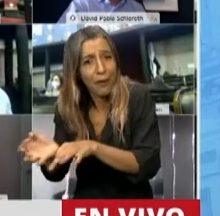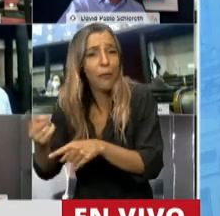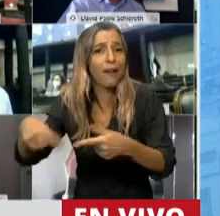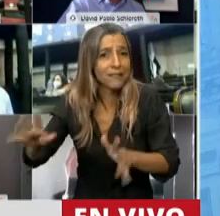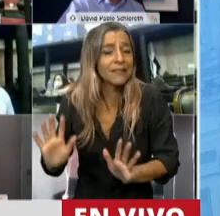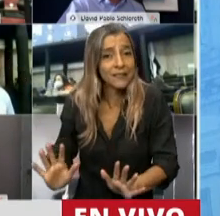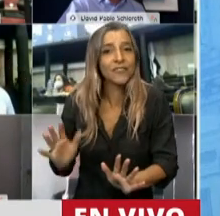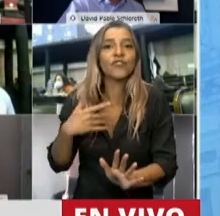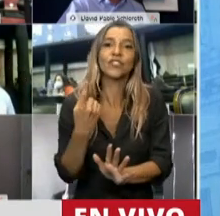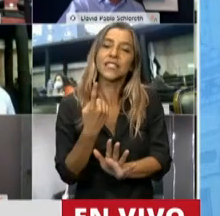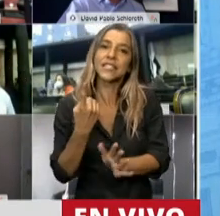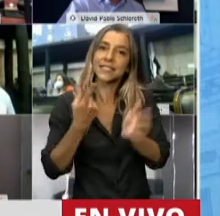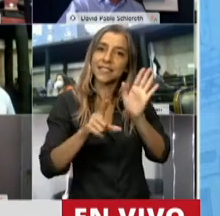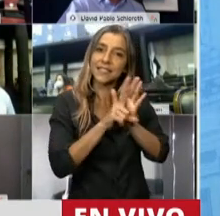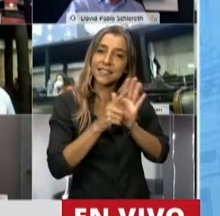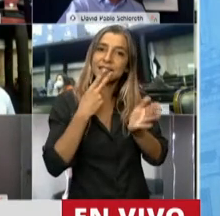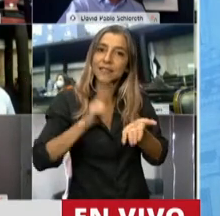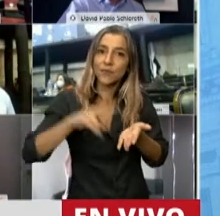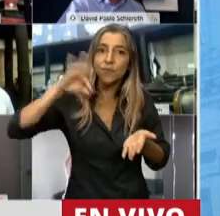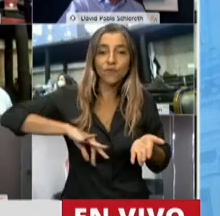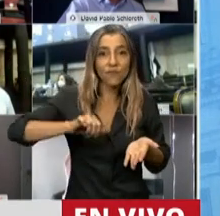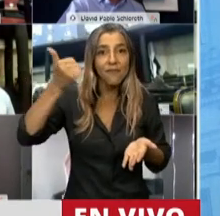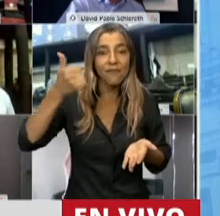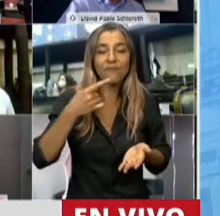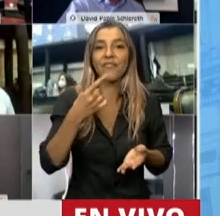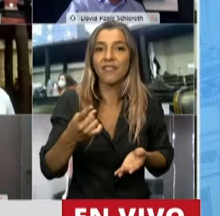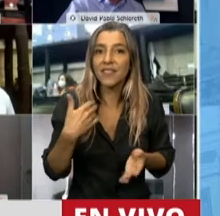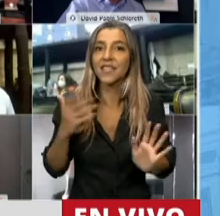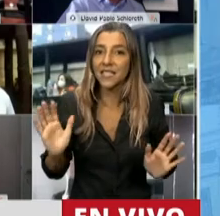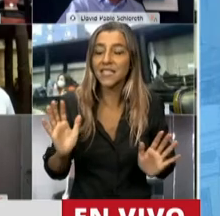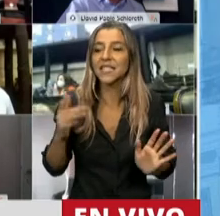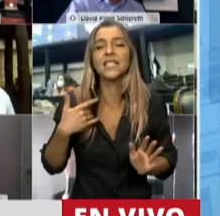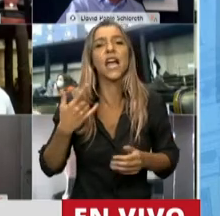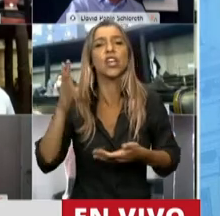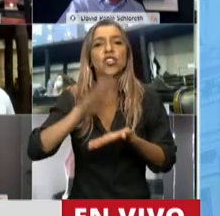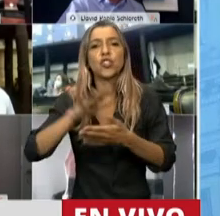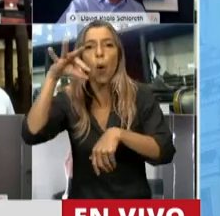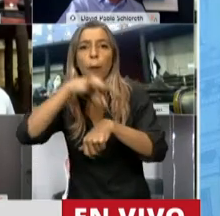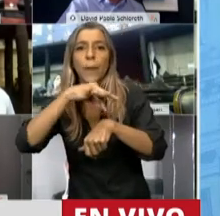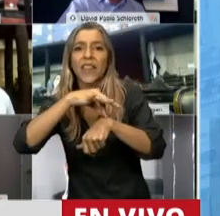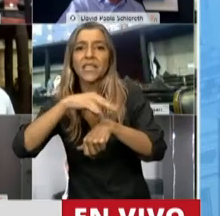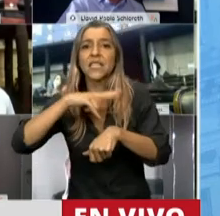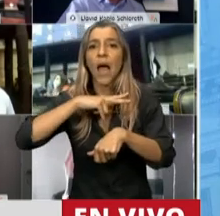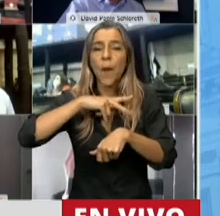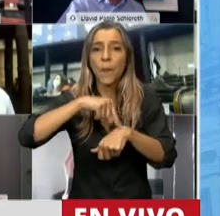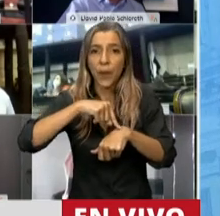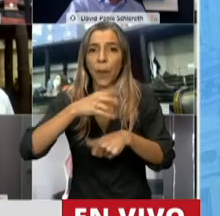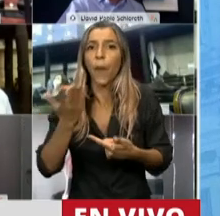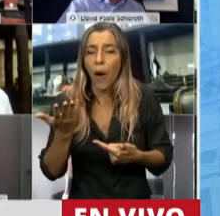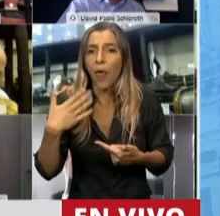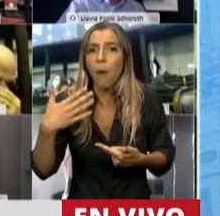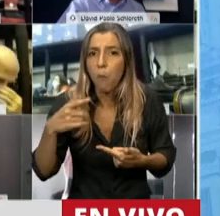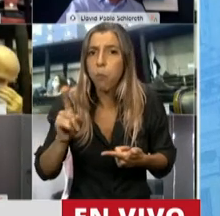los contribuyentes deduzcan los montos erogados en concepto de cobertura médica privada de su elección. ¿Por